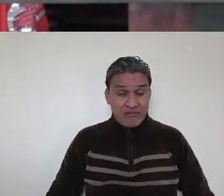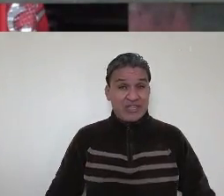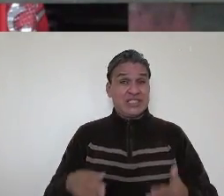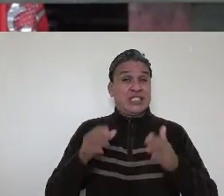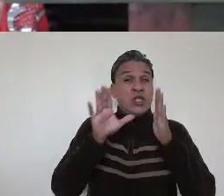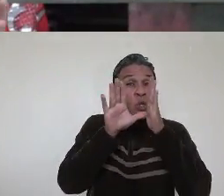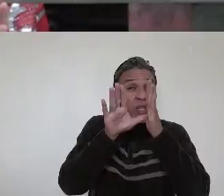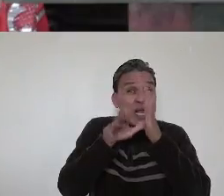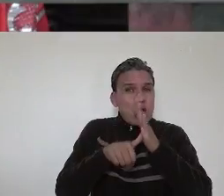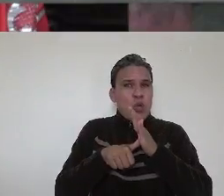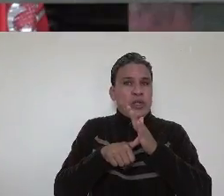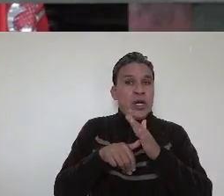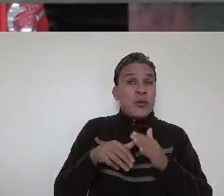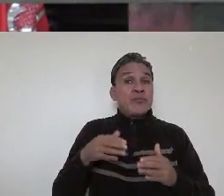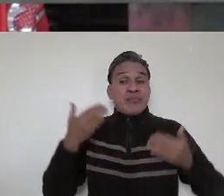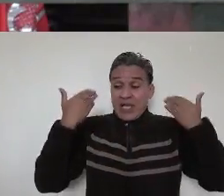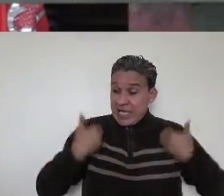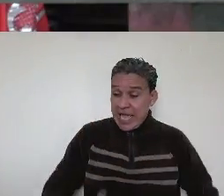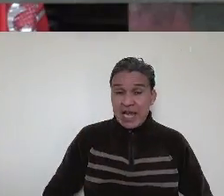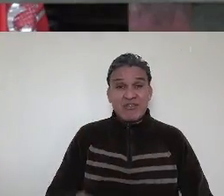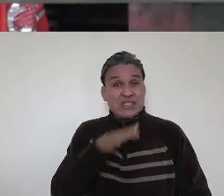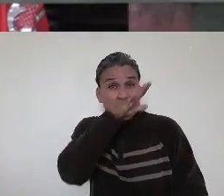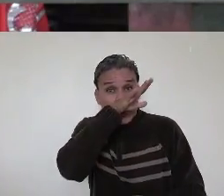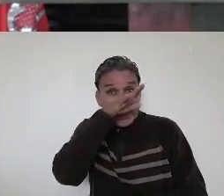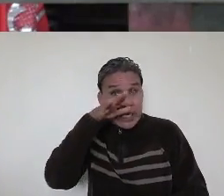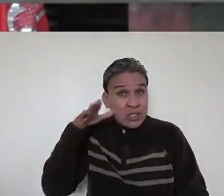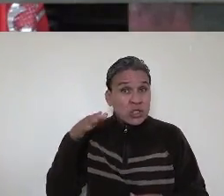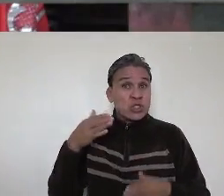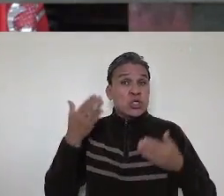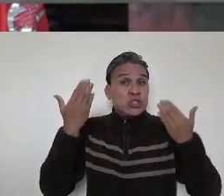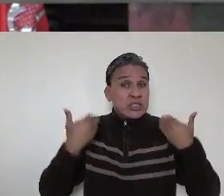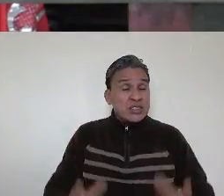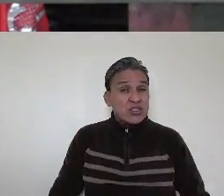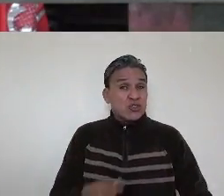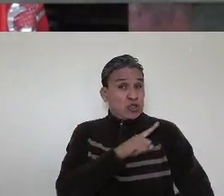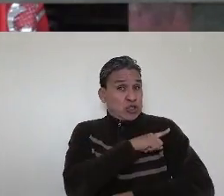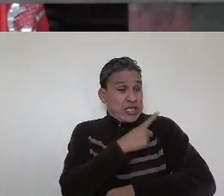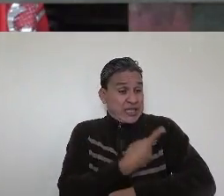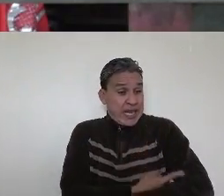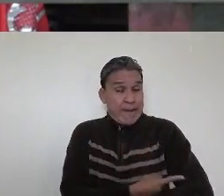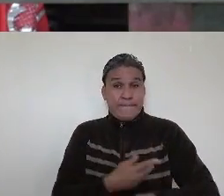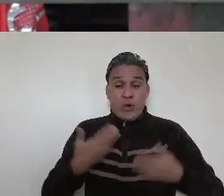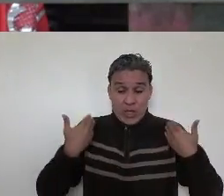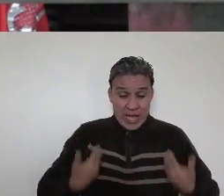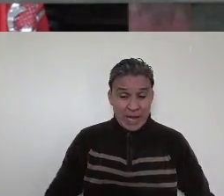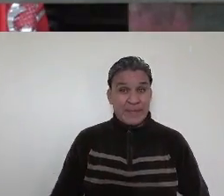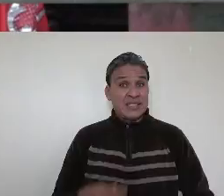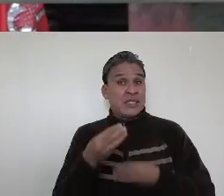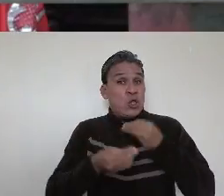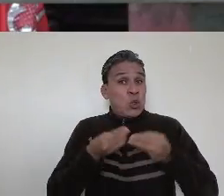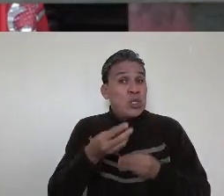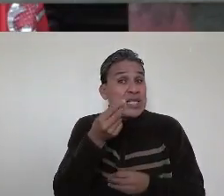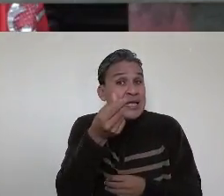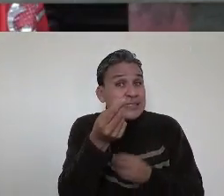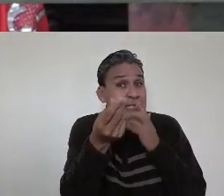es el vestido del afán de poder, ni es el vestido del hacer dinero, ni es el vestido